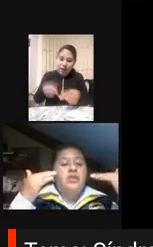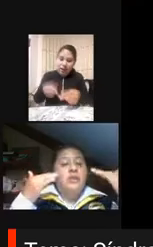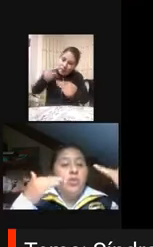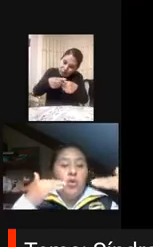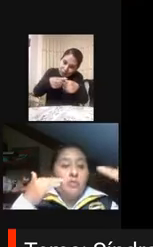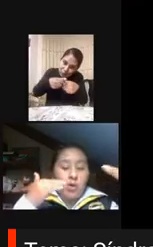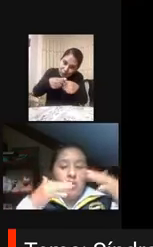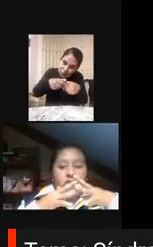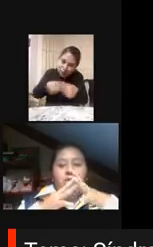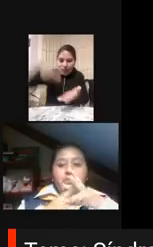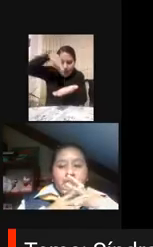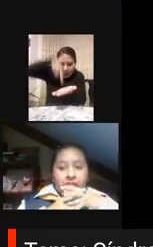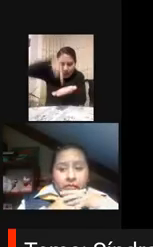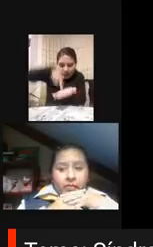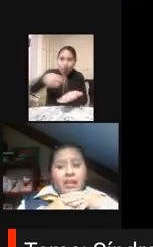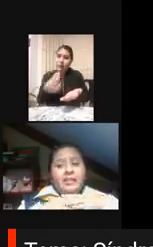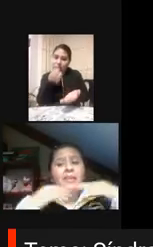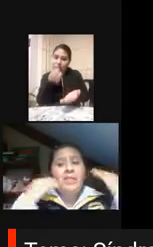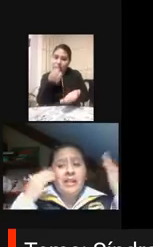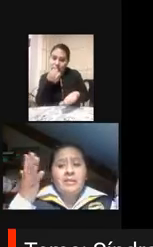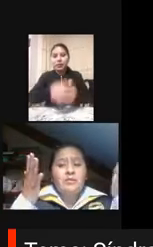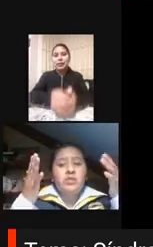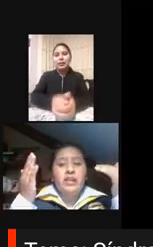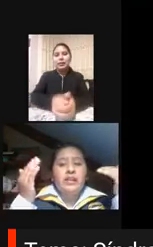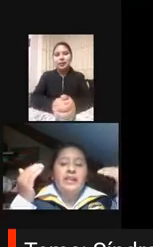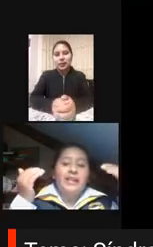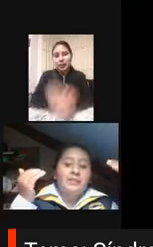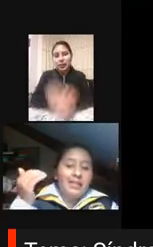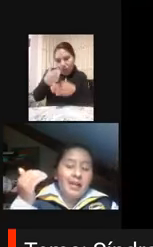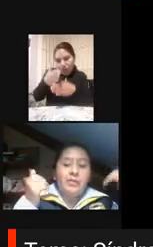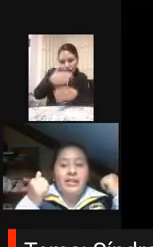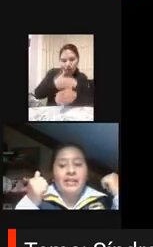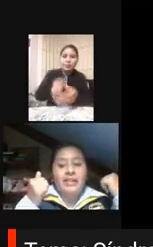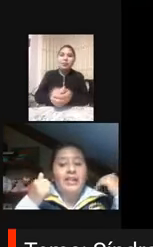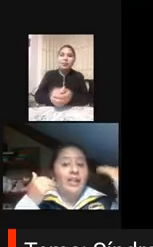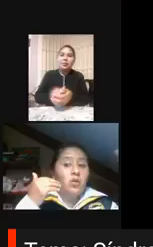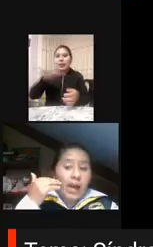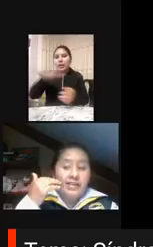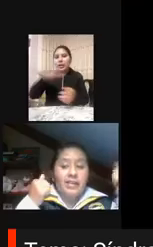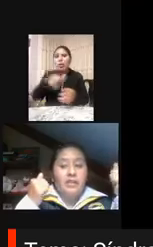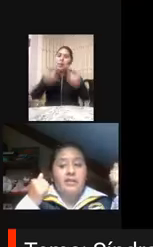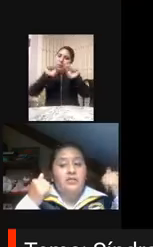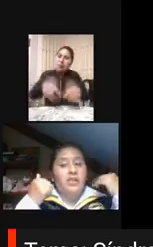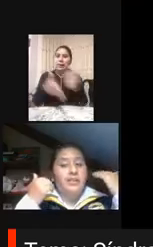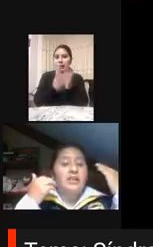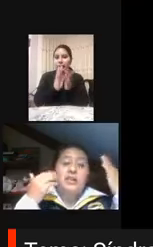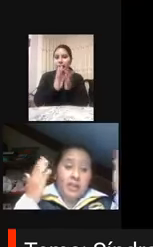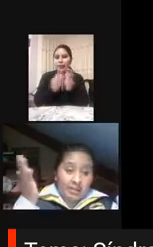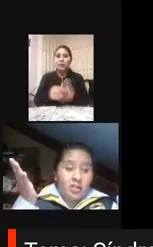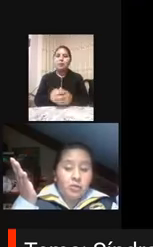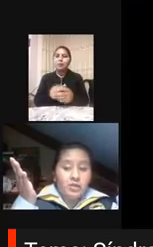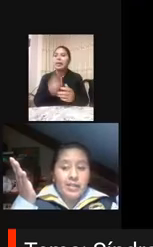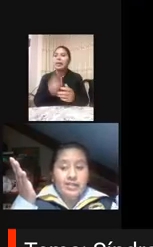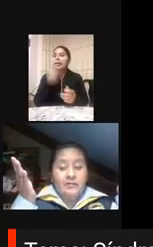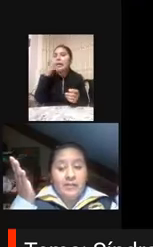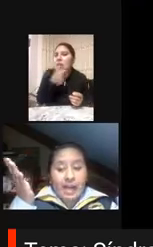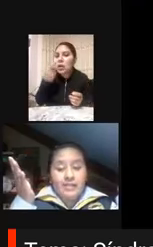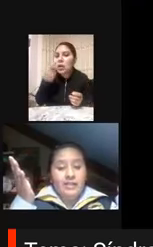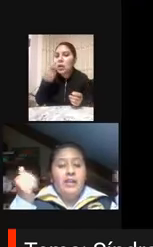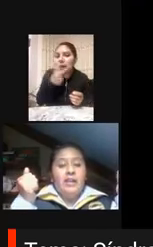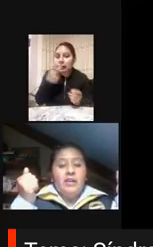eso de poco a poco, ¿no? También hablamos en la habilidad, pueden ser en el lenguaje también, que el niño puede